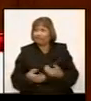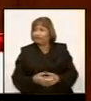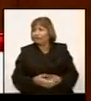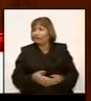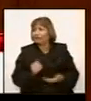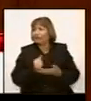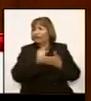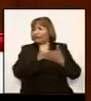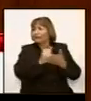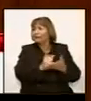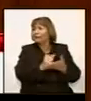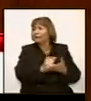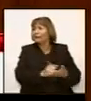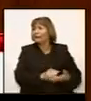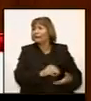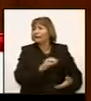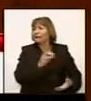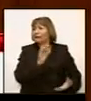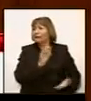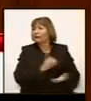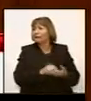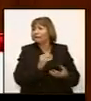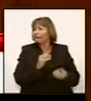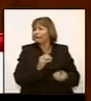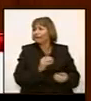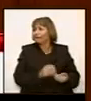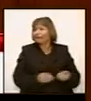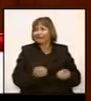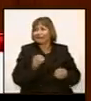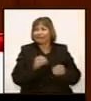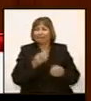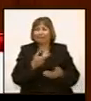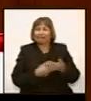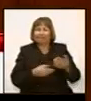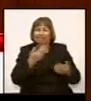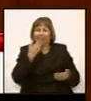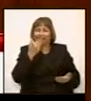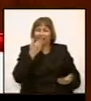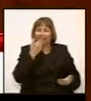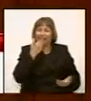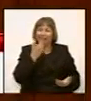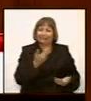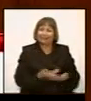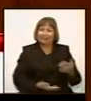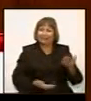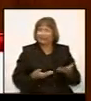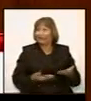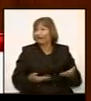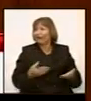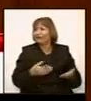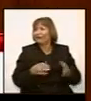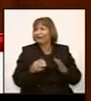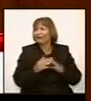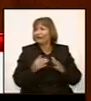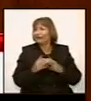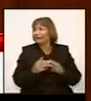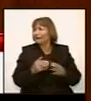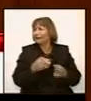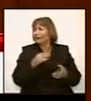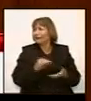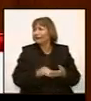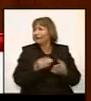ayudar, digamos, a poder cobrar a tiempo a quienes han cedido sus casas en alquiler. Esto es